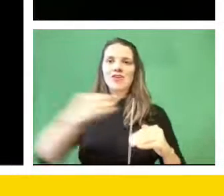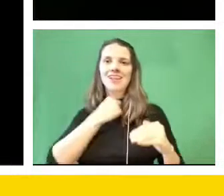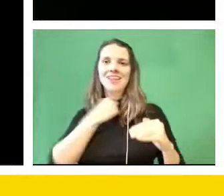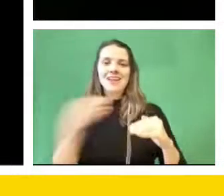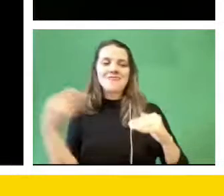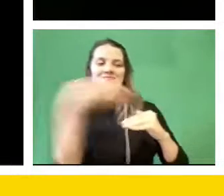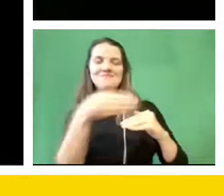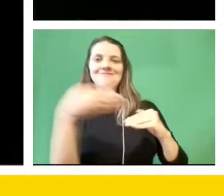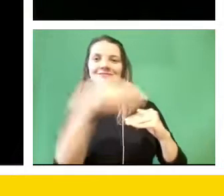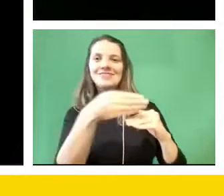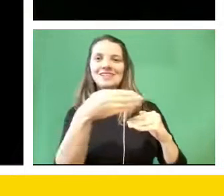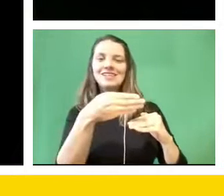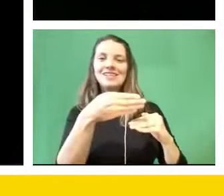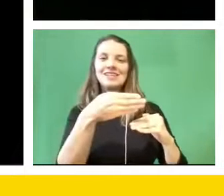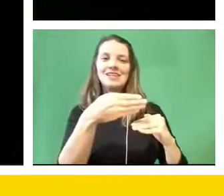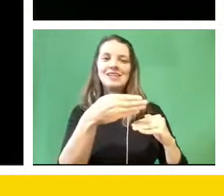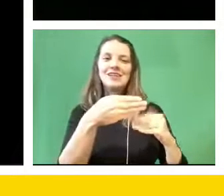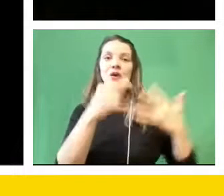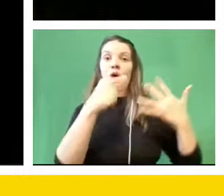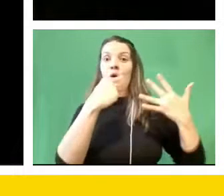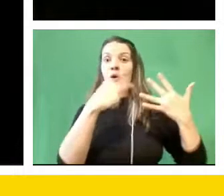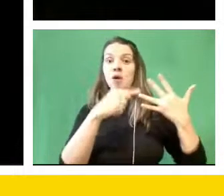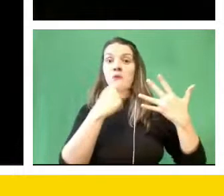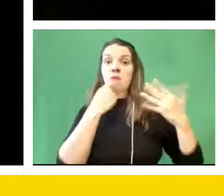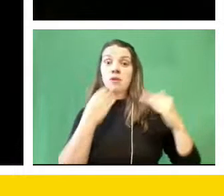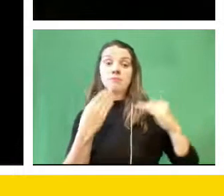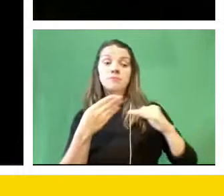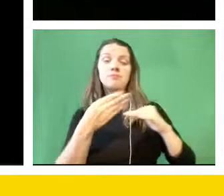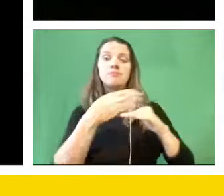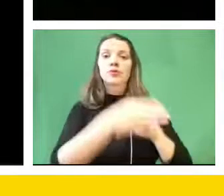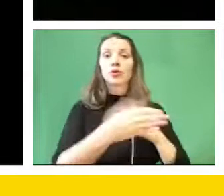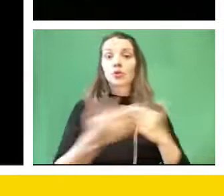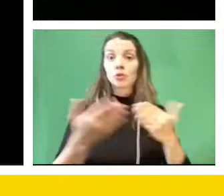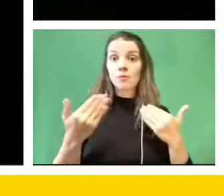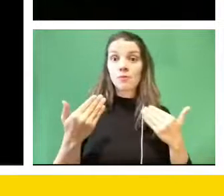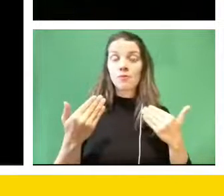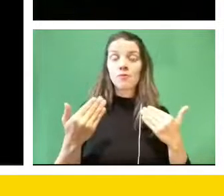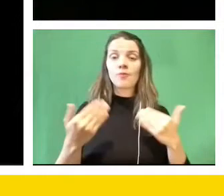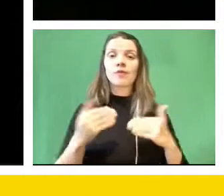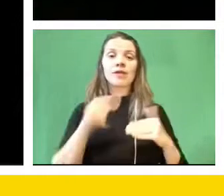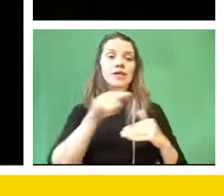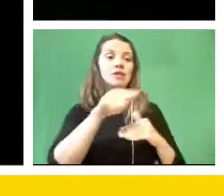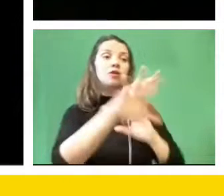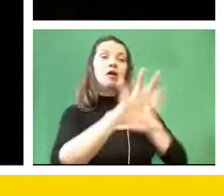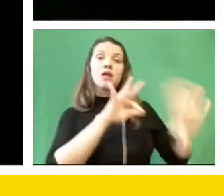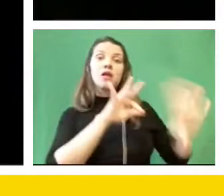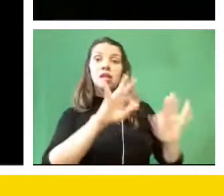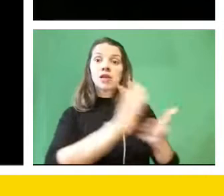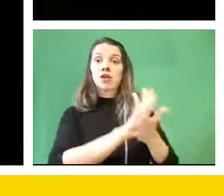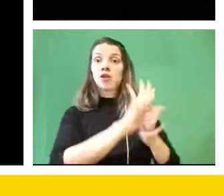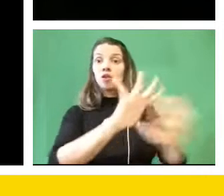agenciables, que permitieran acceder a ellos, operativos, potestativos y concurrentes.